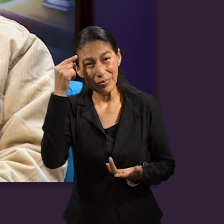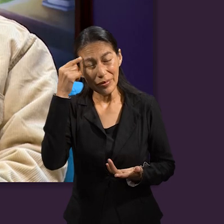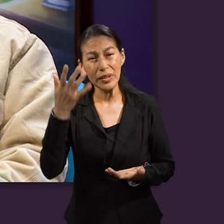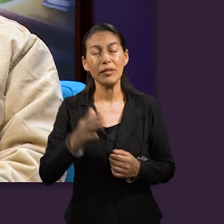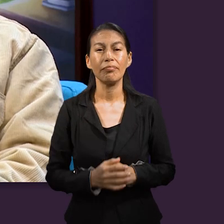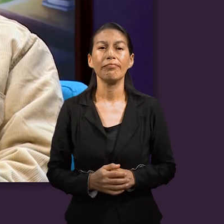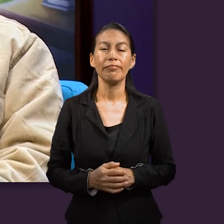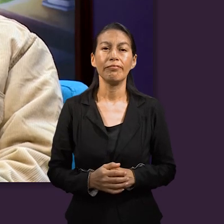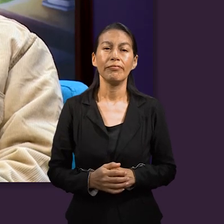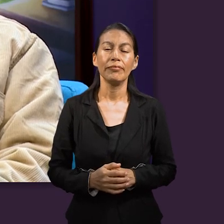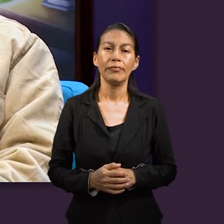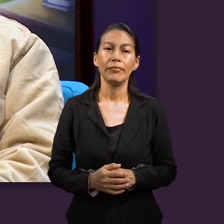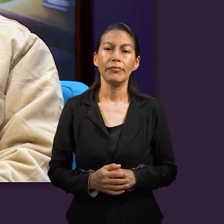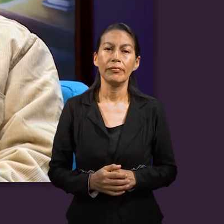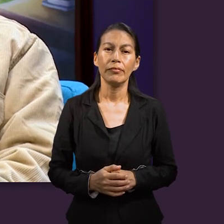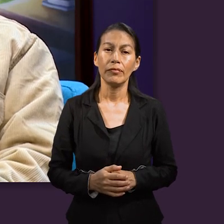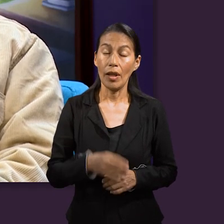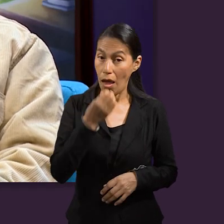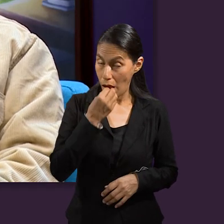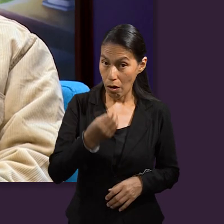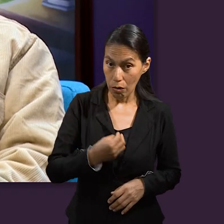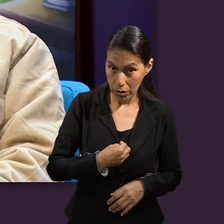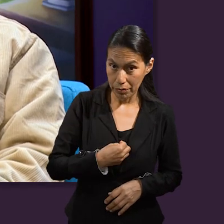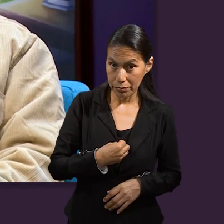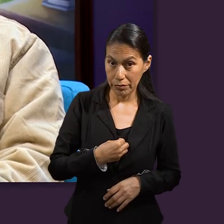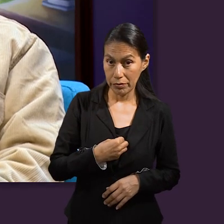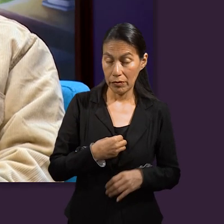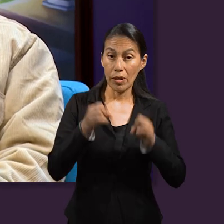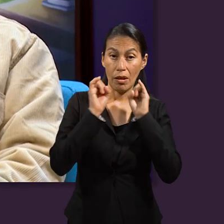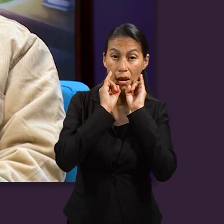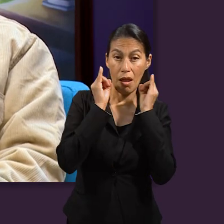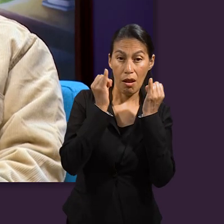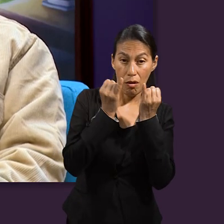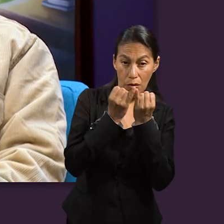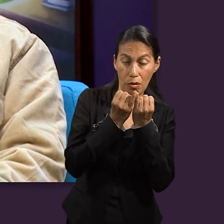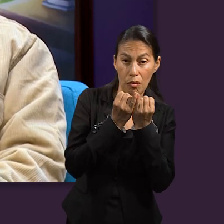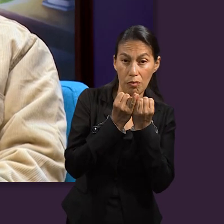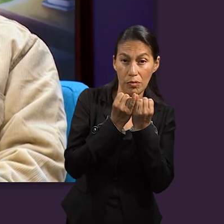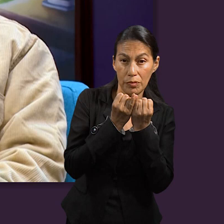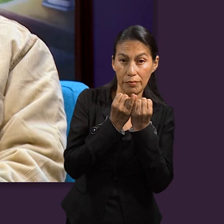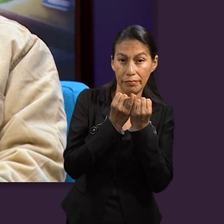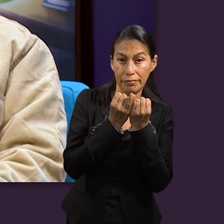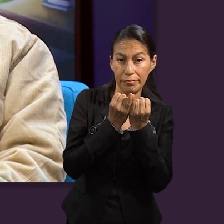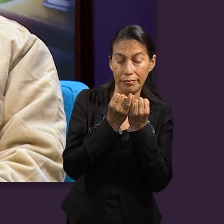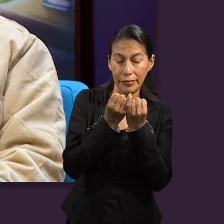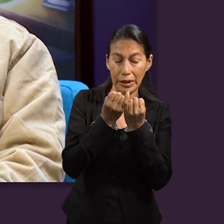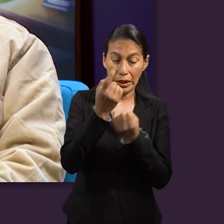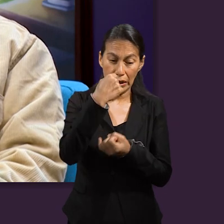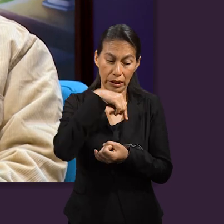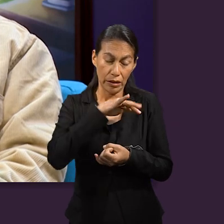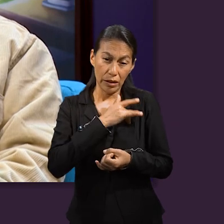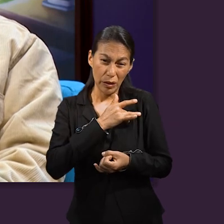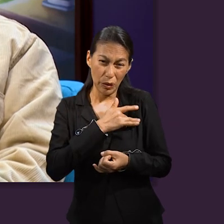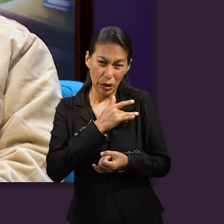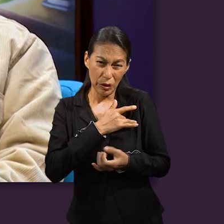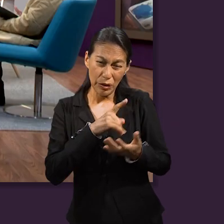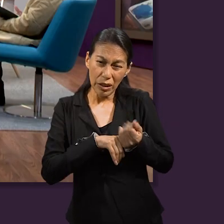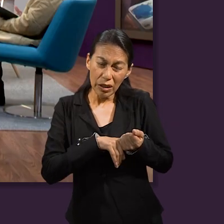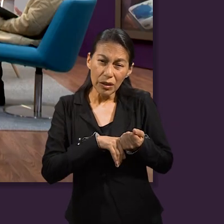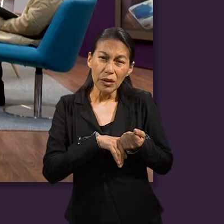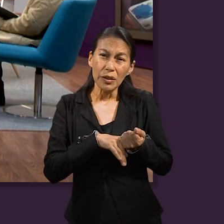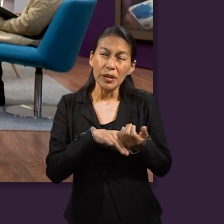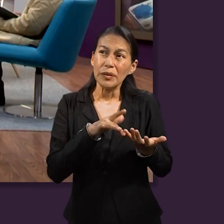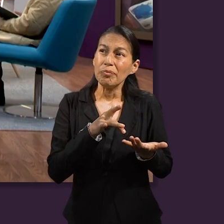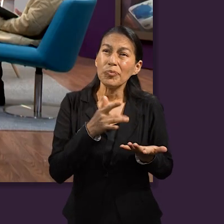verdad a pesar de eso jacob tenía este es este sentimiento en su corazón y de